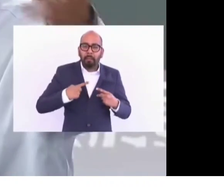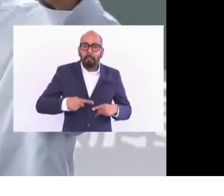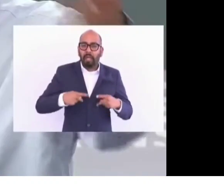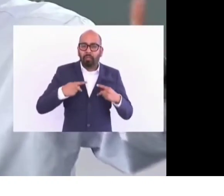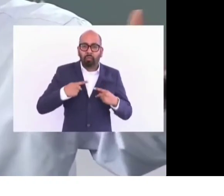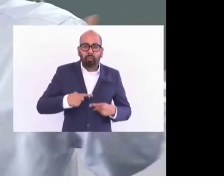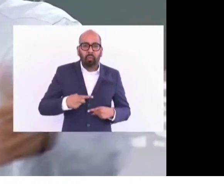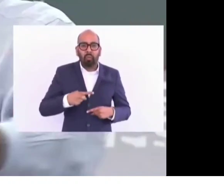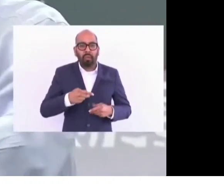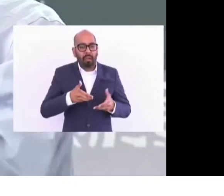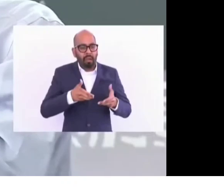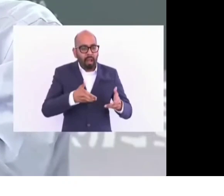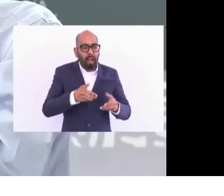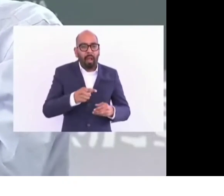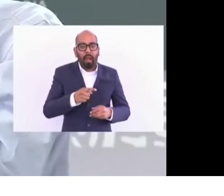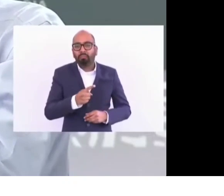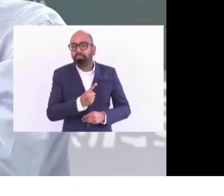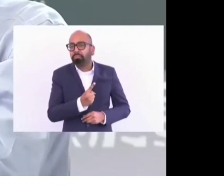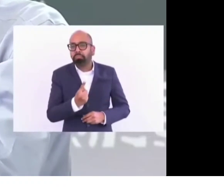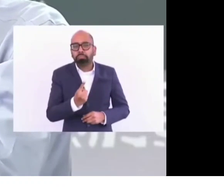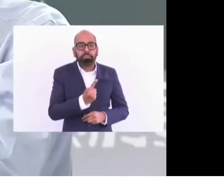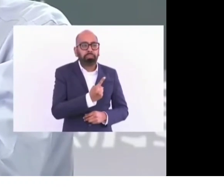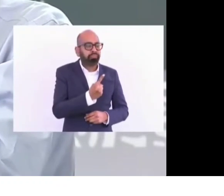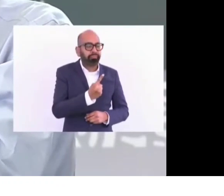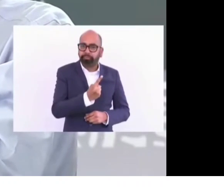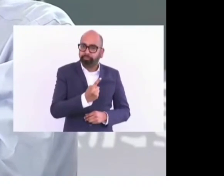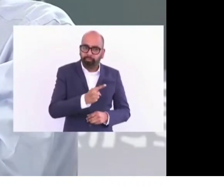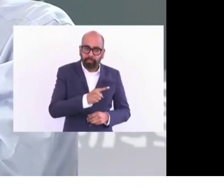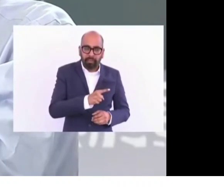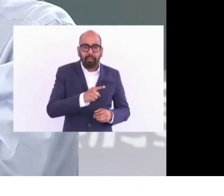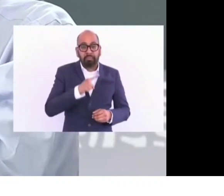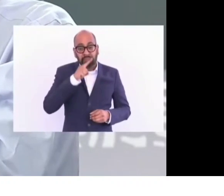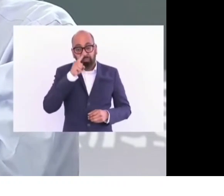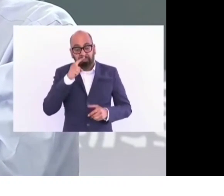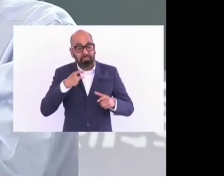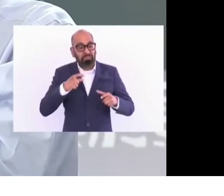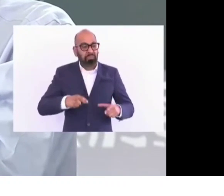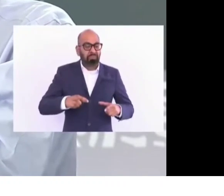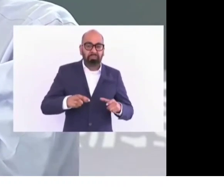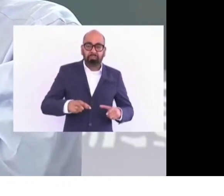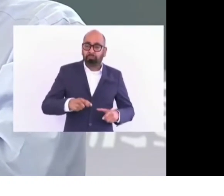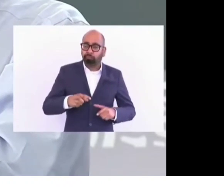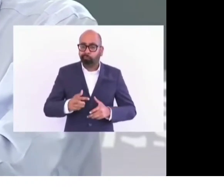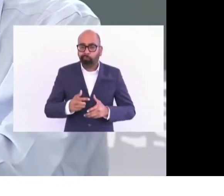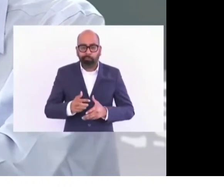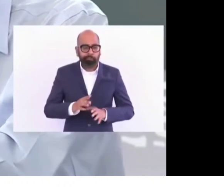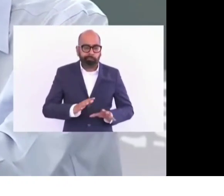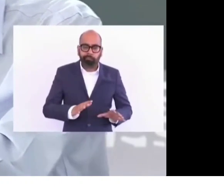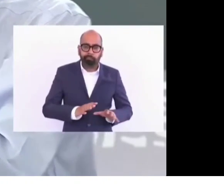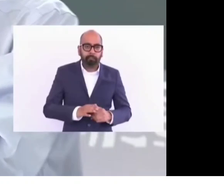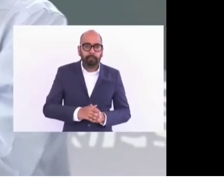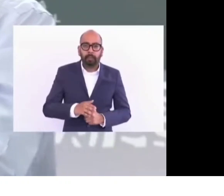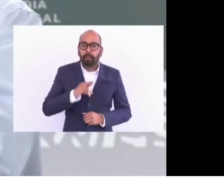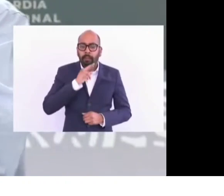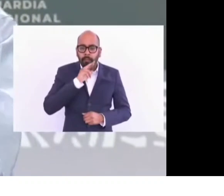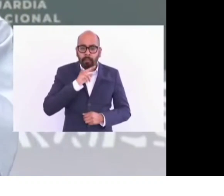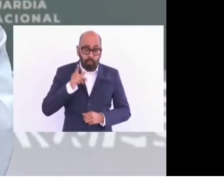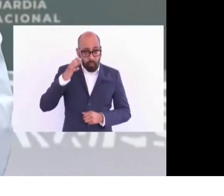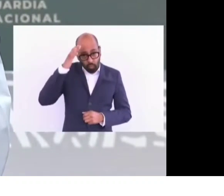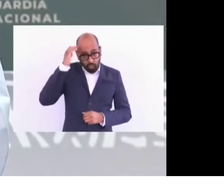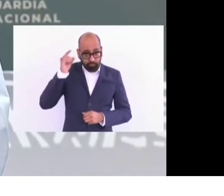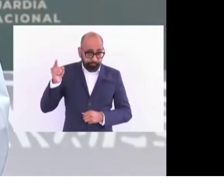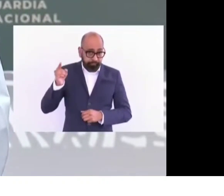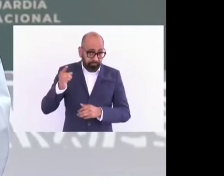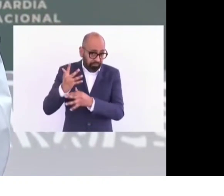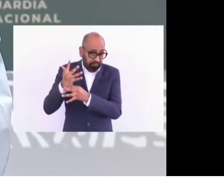haya igualdad, decía Morelos, que se eleve el salario del peón.